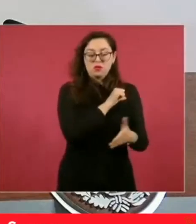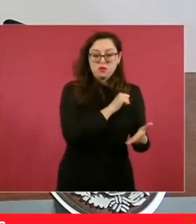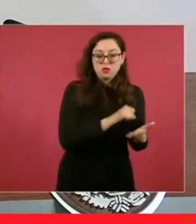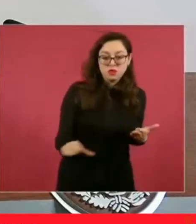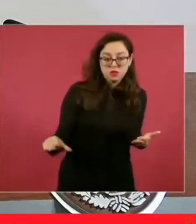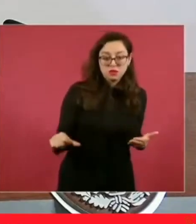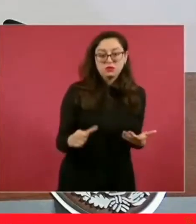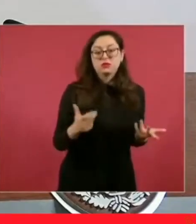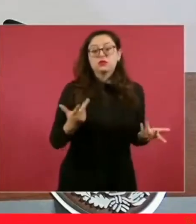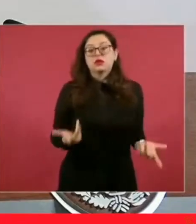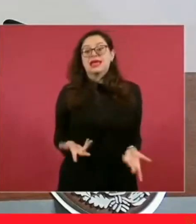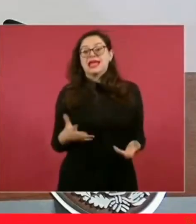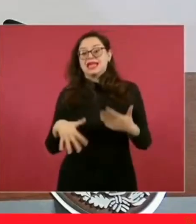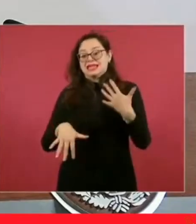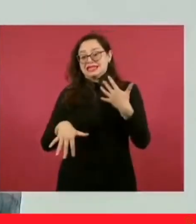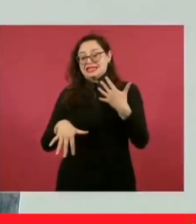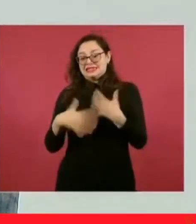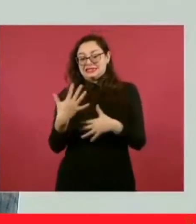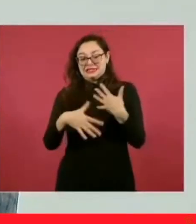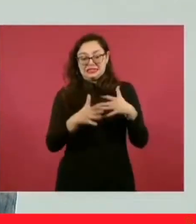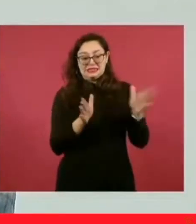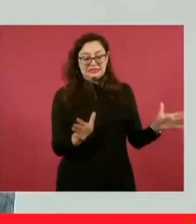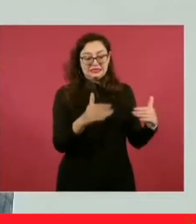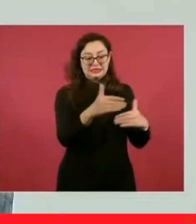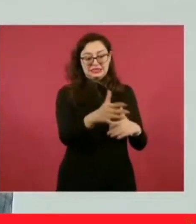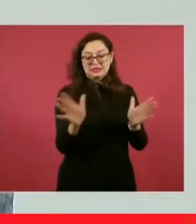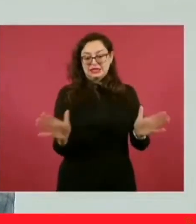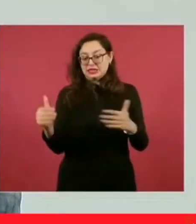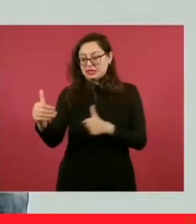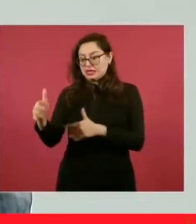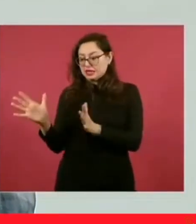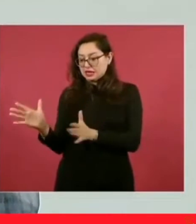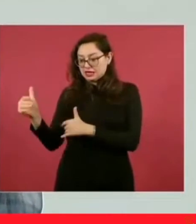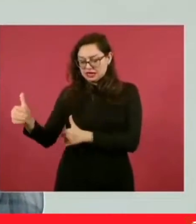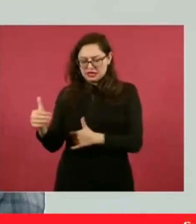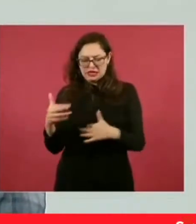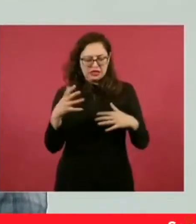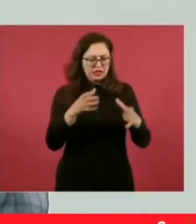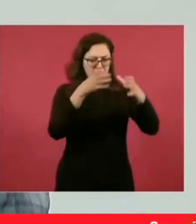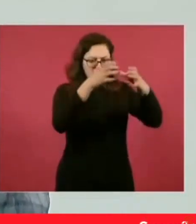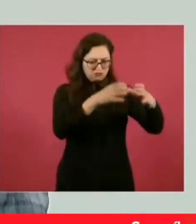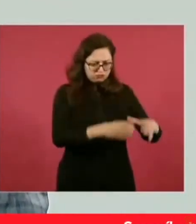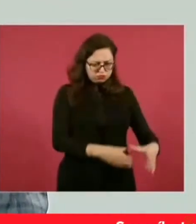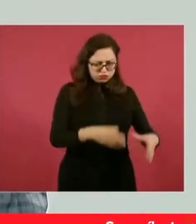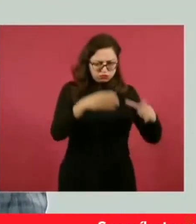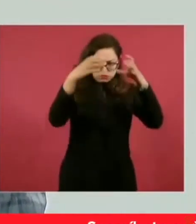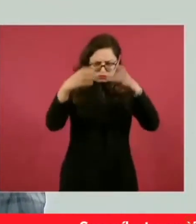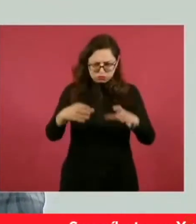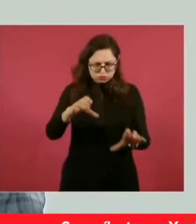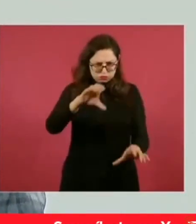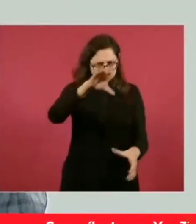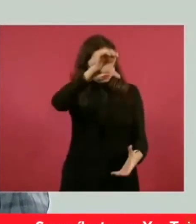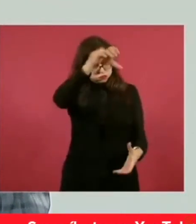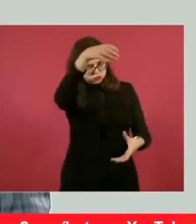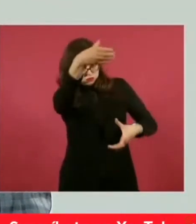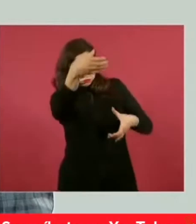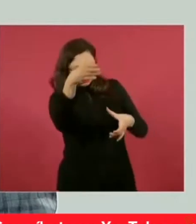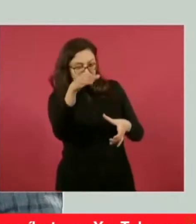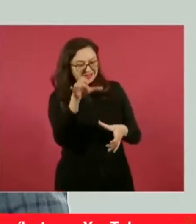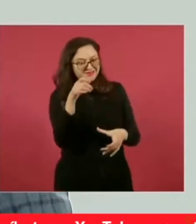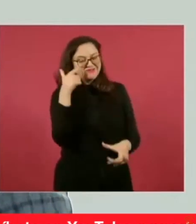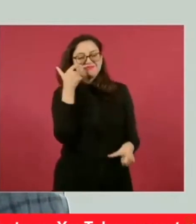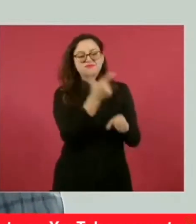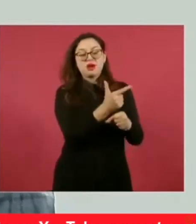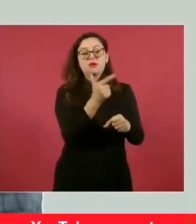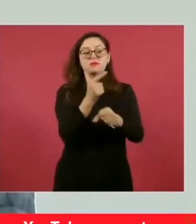15 lotes de cilindros de gas, encontramos 15 cilindros en los cuales encontramos condiciones que representaban inseguridad para